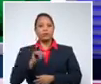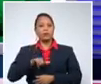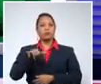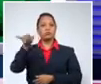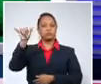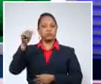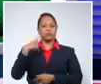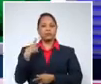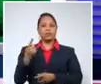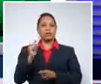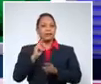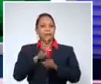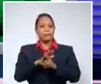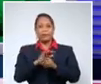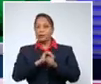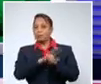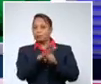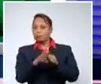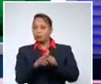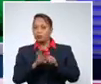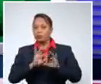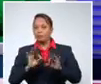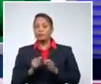después de diagnosticados.